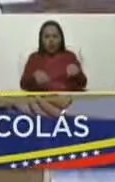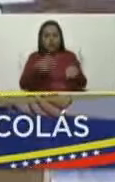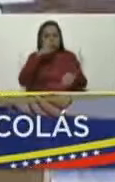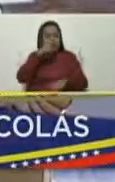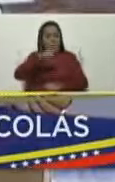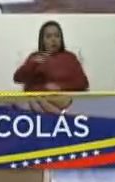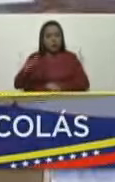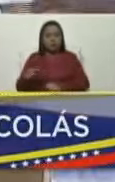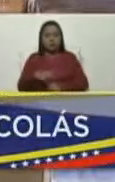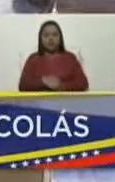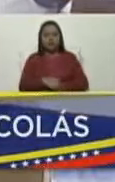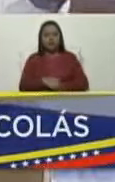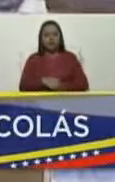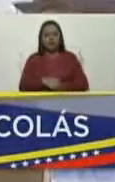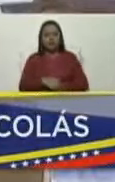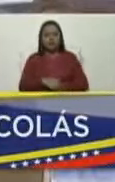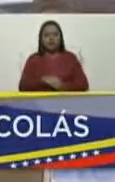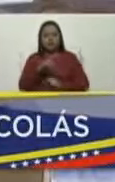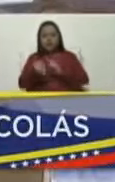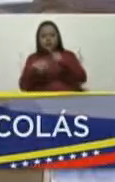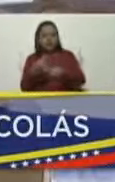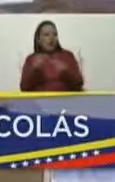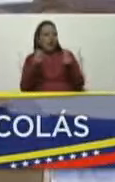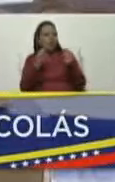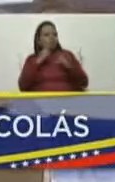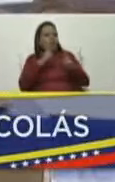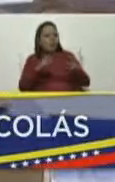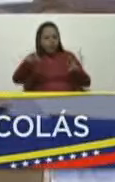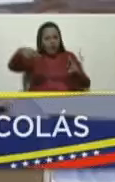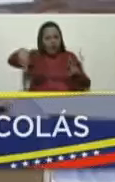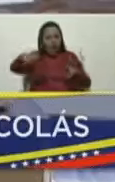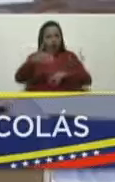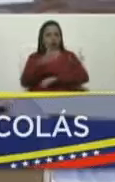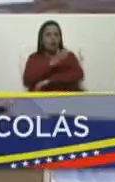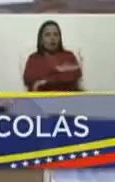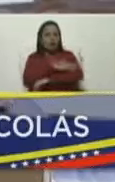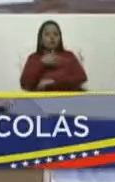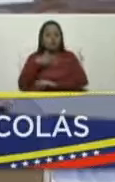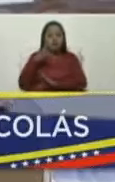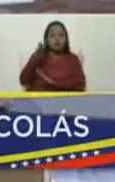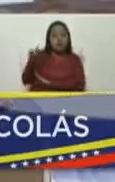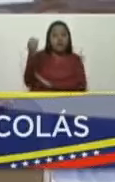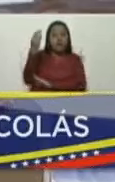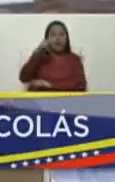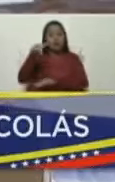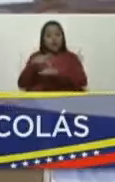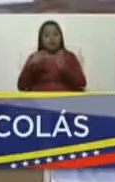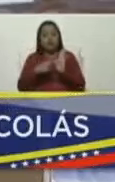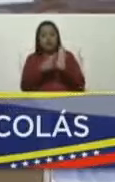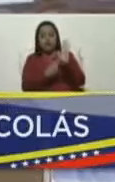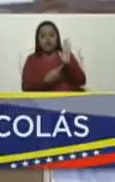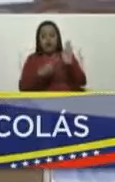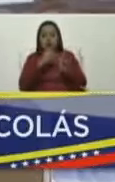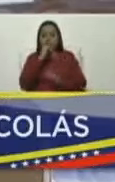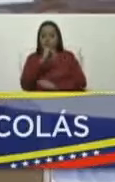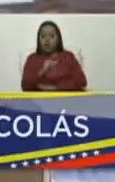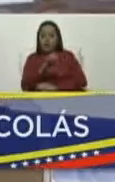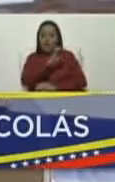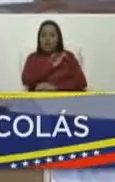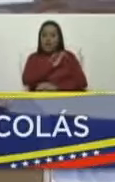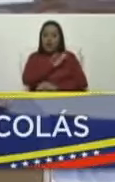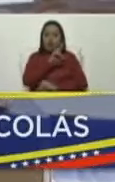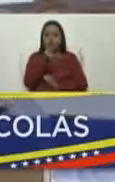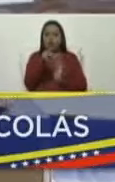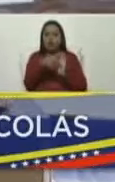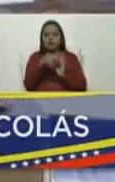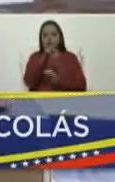pueblo. Y luego, ¿cuál fue la respuesta de ellos? Fui a la Asamblea Nacional a presentar mi informe en enero de